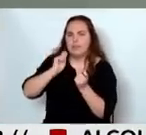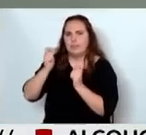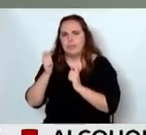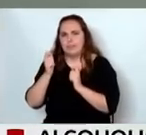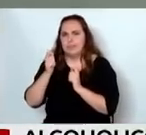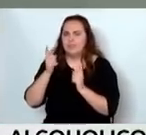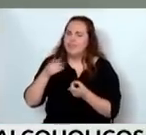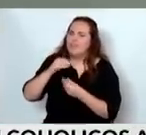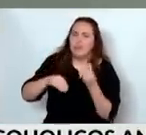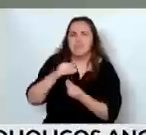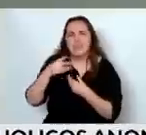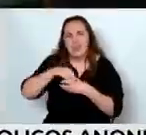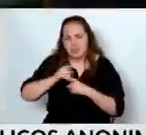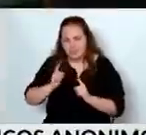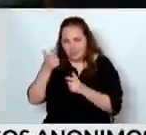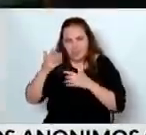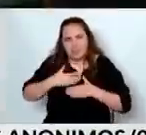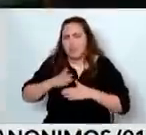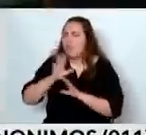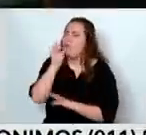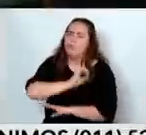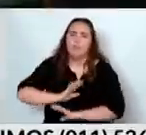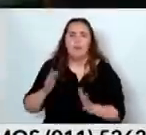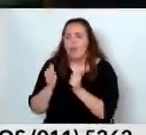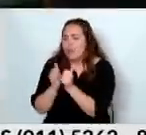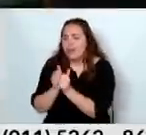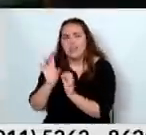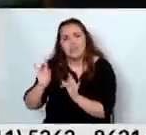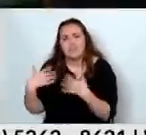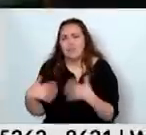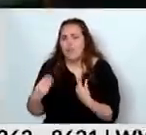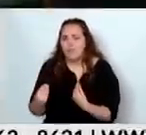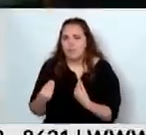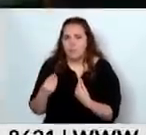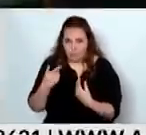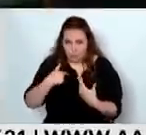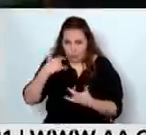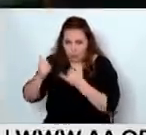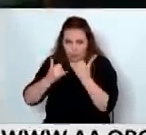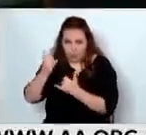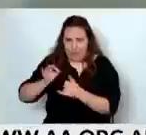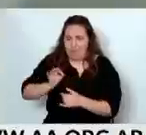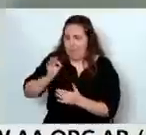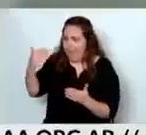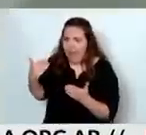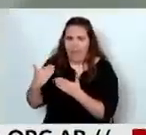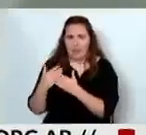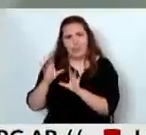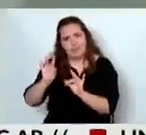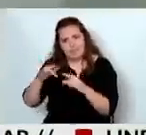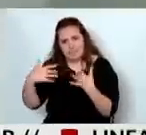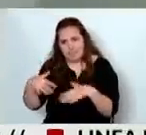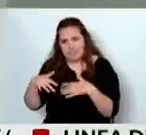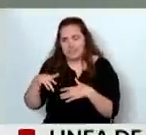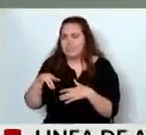donde decís, basta, no aguanto más, no puedo acompañar. Si querés hacemos el repaso de todos los años difíciles, pero como familia